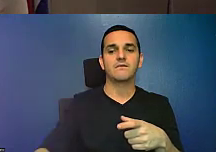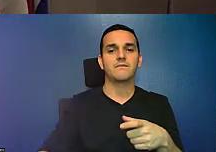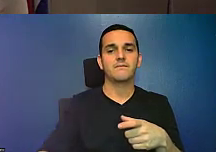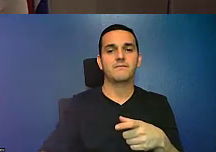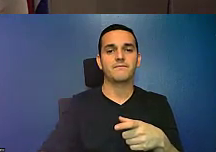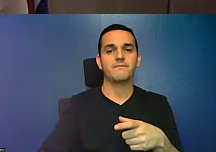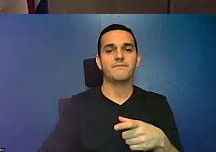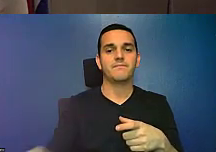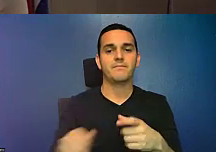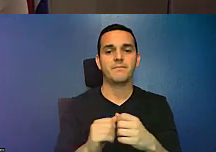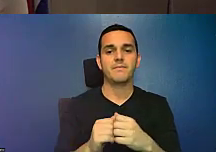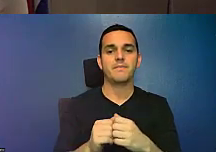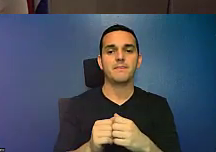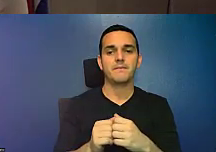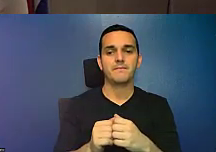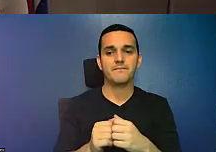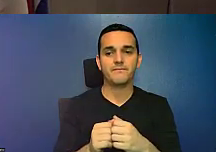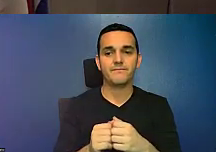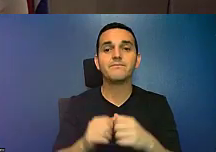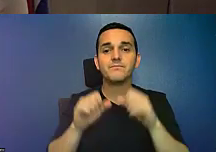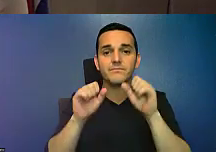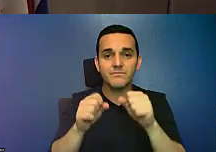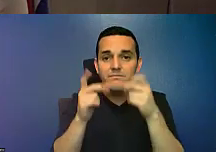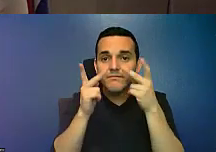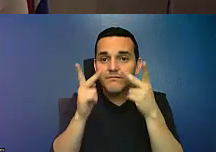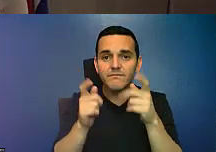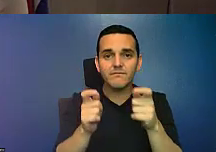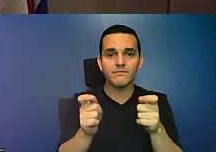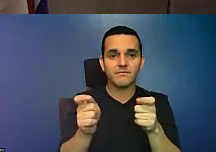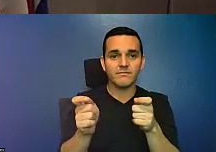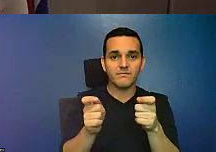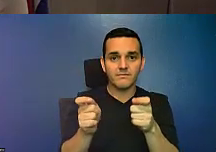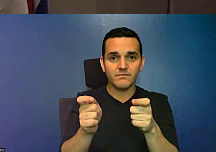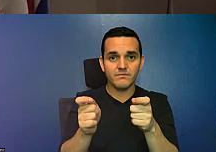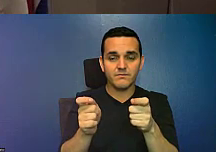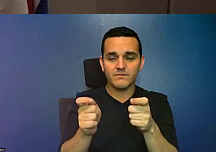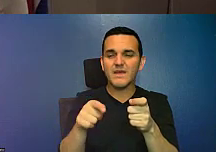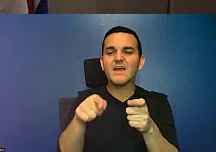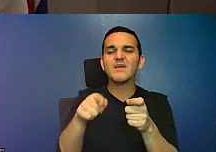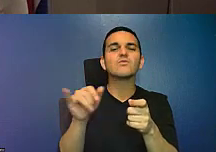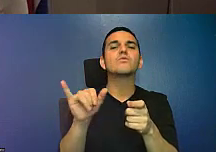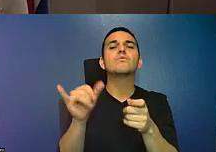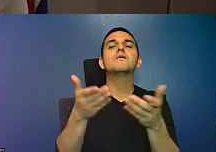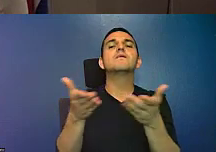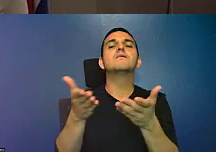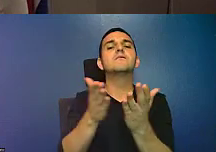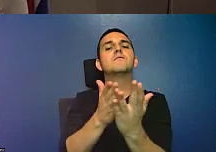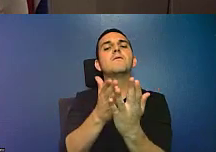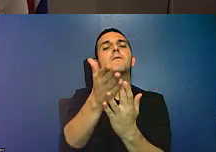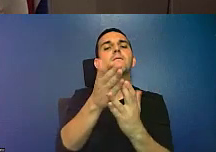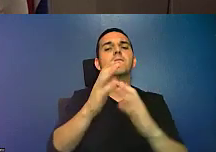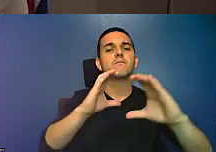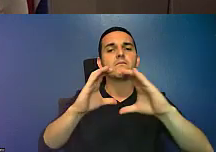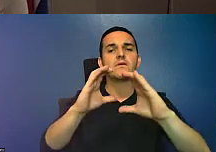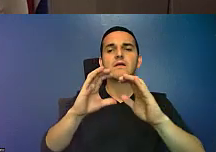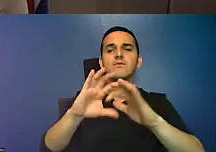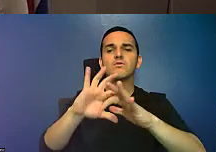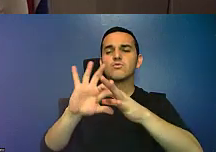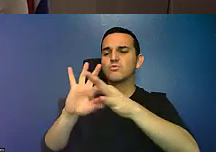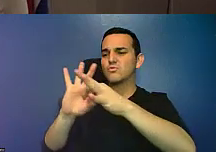Vemos aquí que el controlador sirve como medio de comunicación y enlaza todas las etapas del proceso.